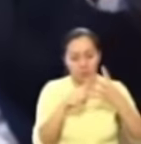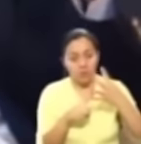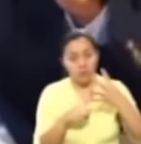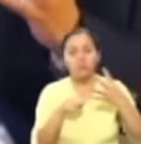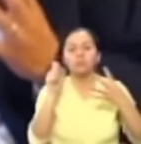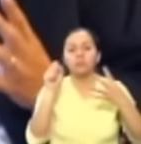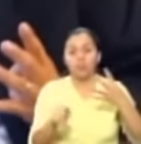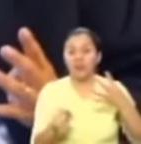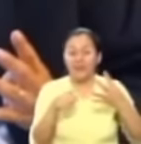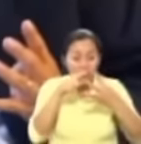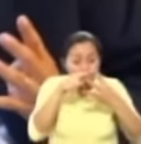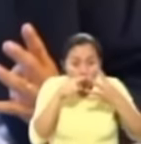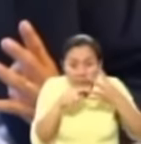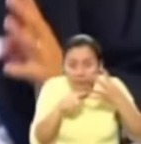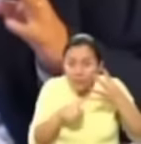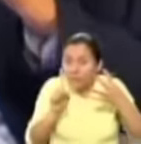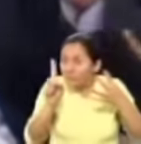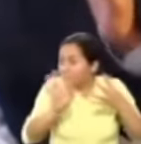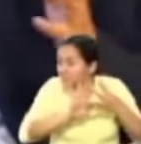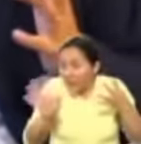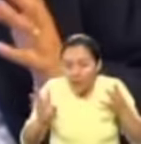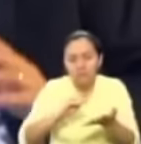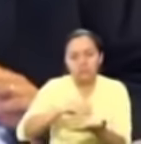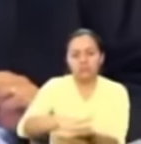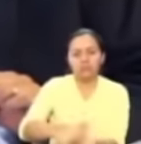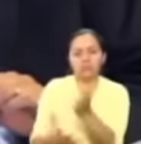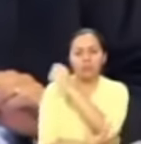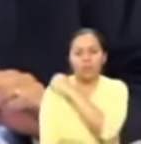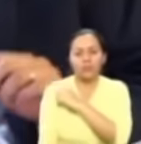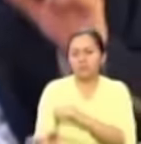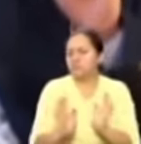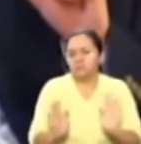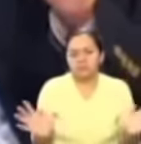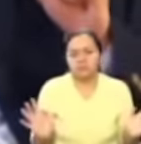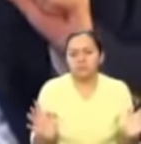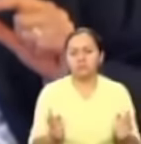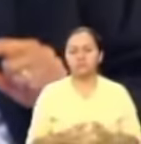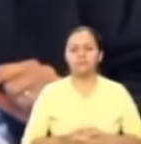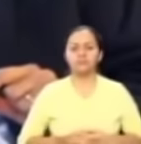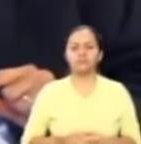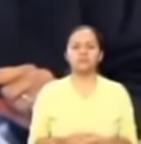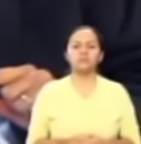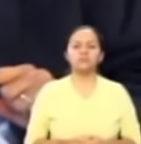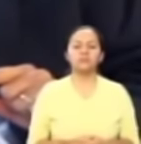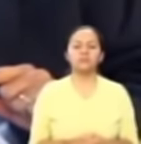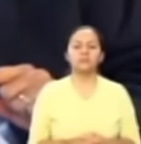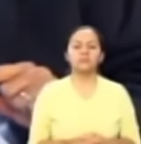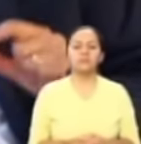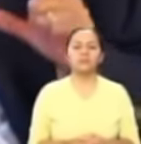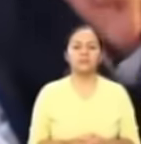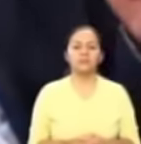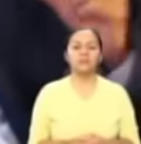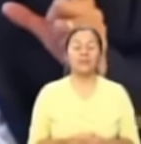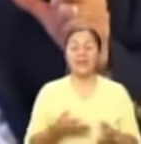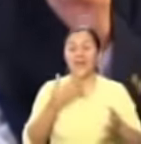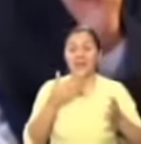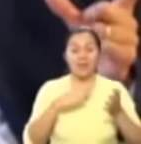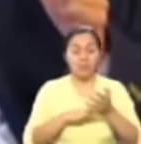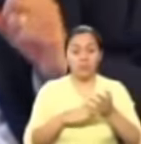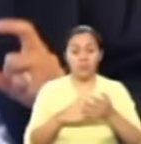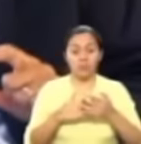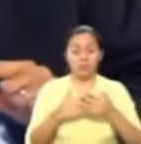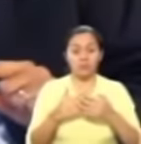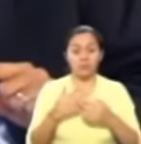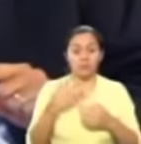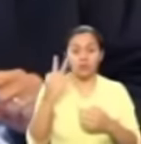menos 4 de estos indicadores, de estos 12, de estas 12 dimensiones, somos pobres multidimensionales. Y si estamos privados en la mitad de